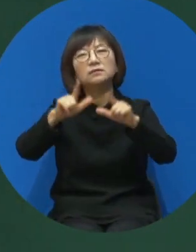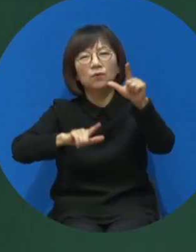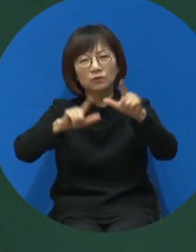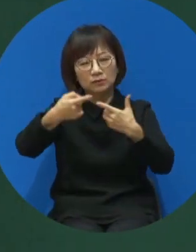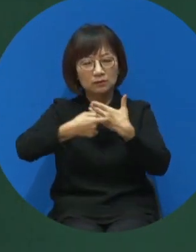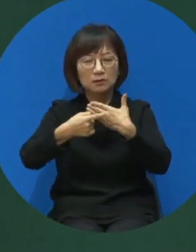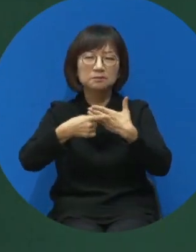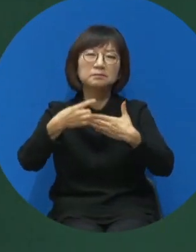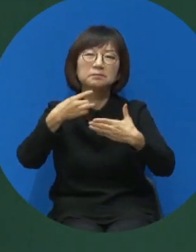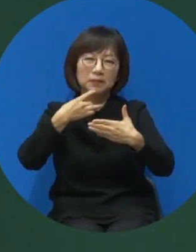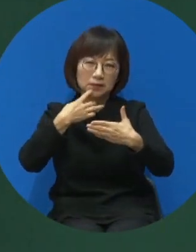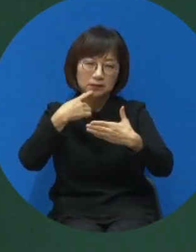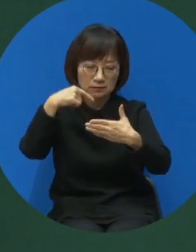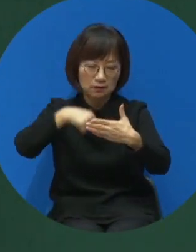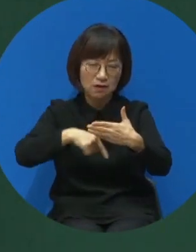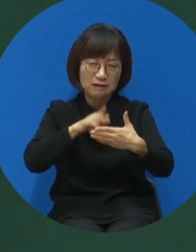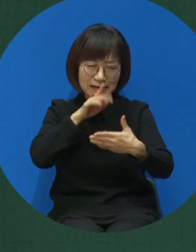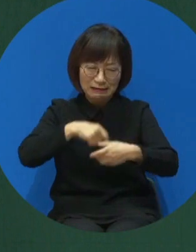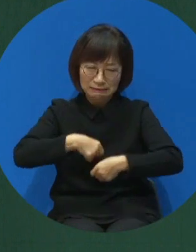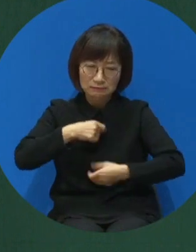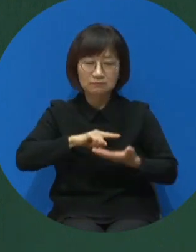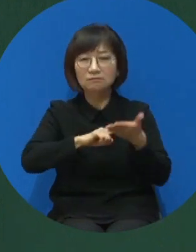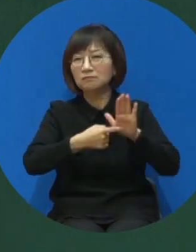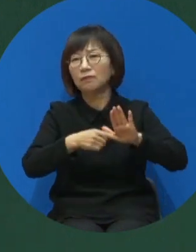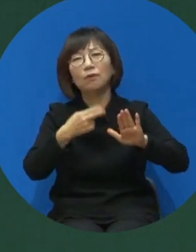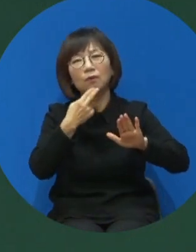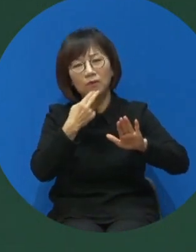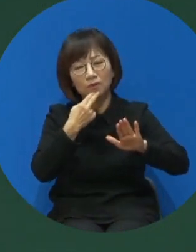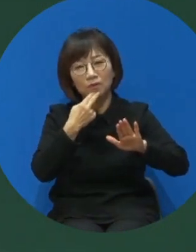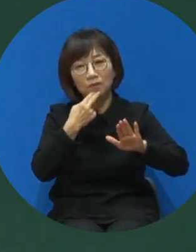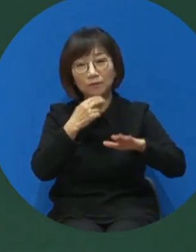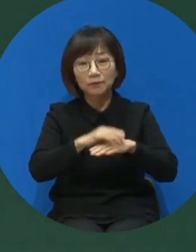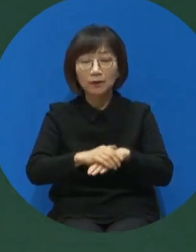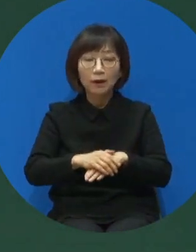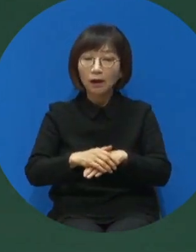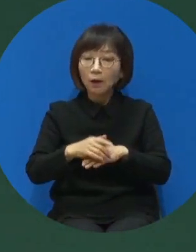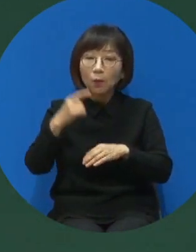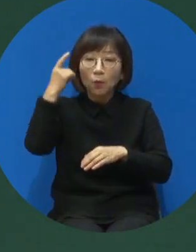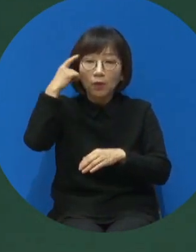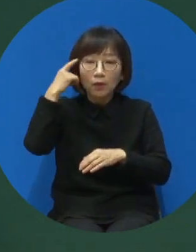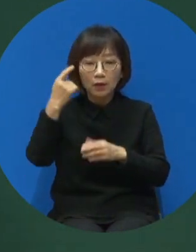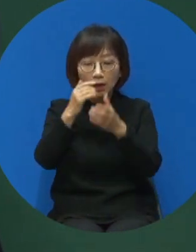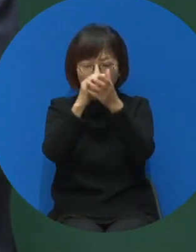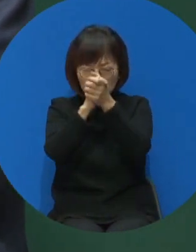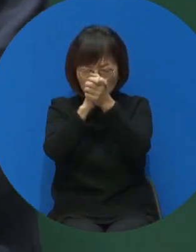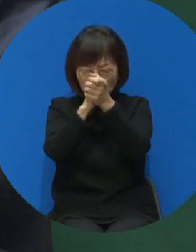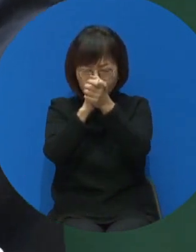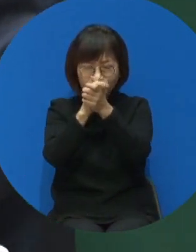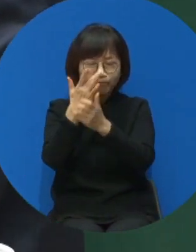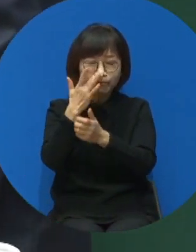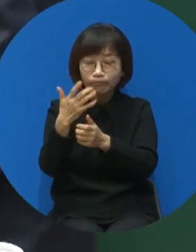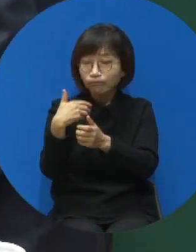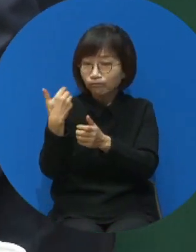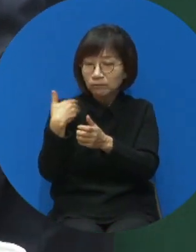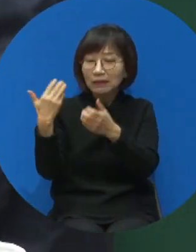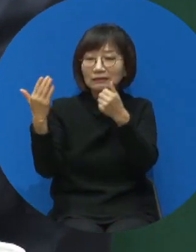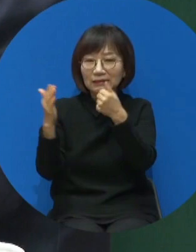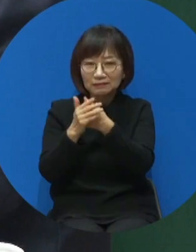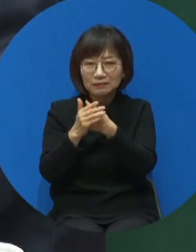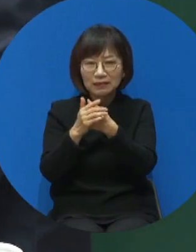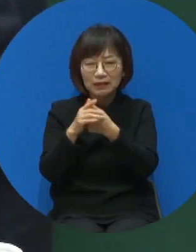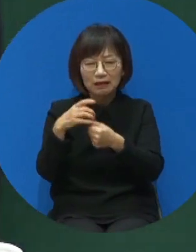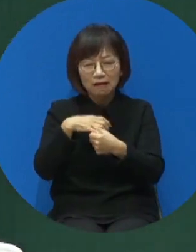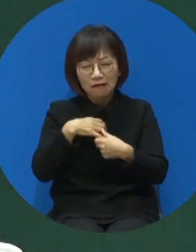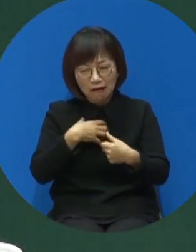sí que sería concreto sito un bol un litro no suelen gustar a jueguen barra de vídeo y como no conocen la oración es que están